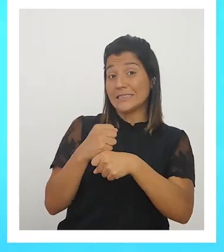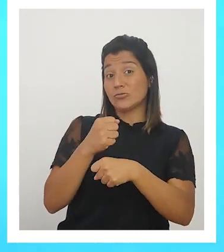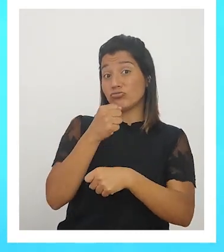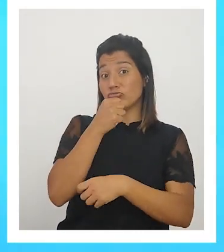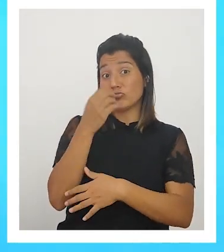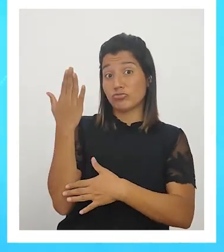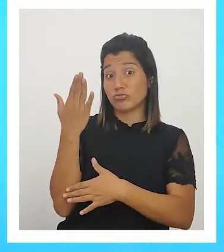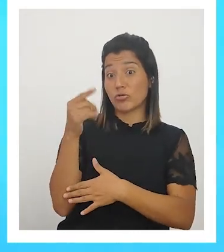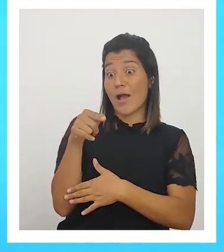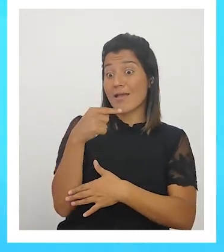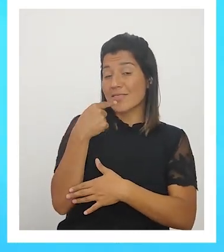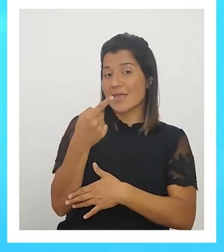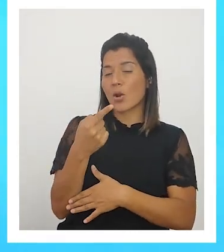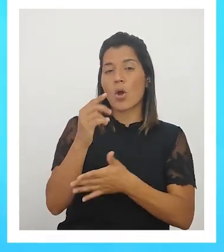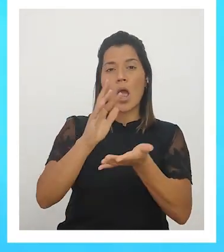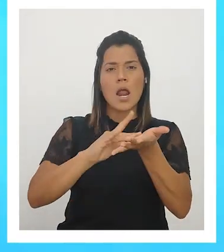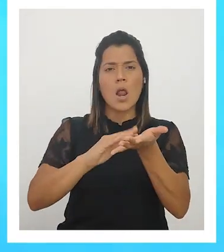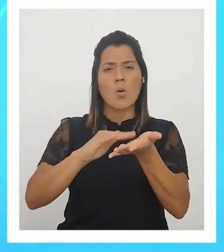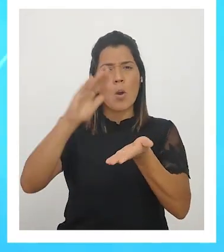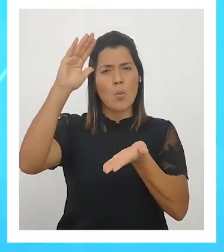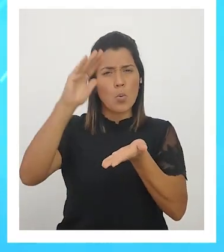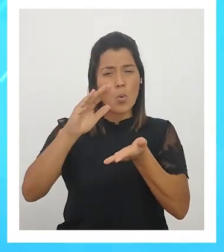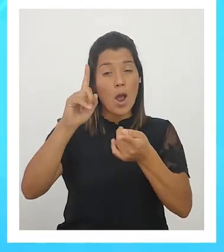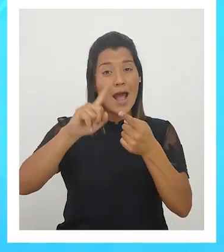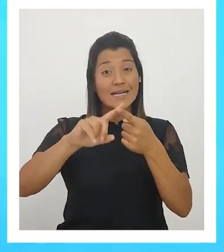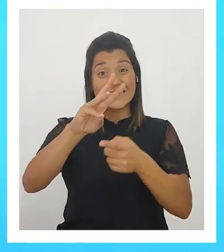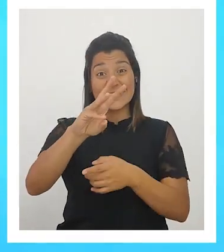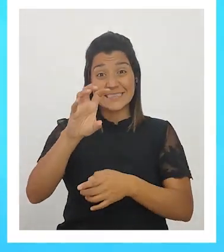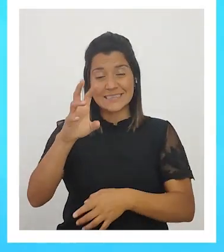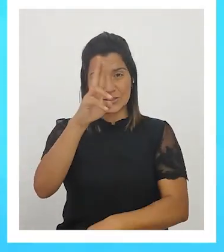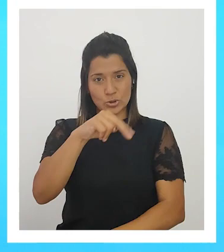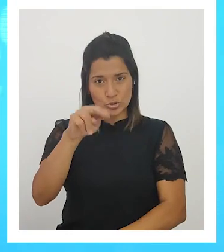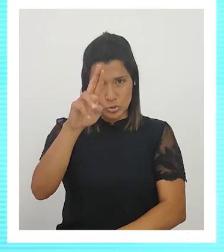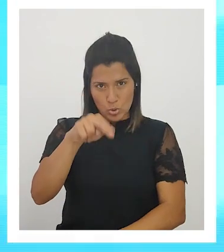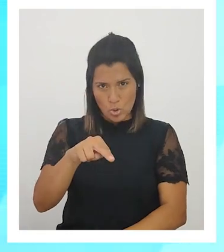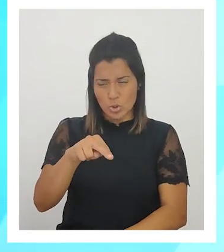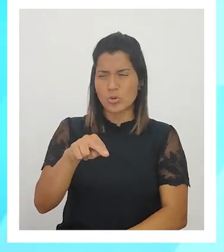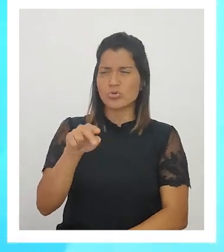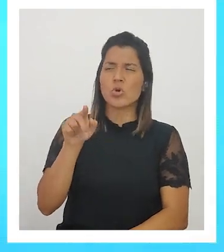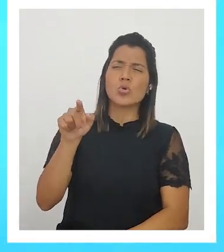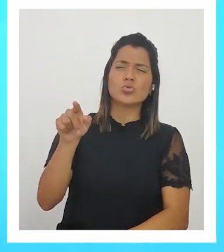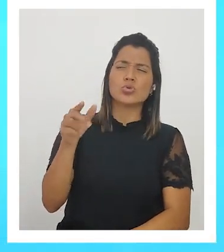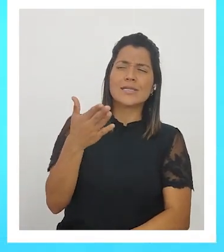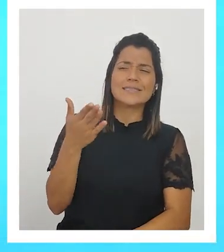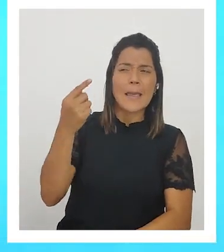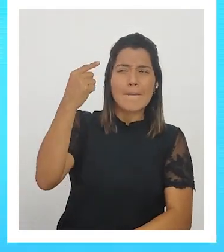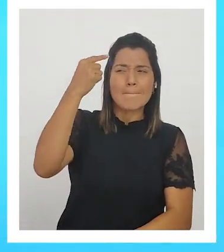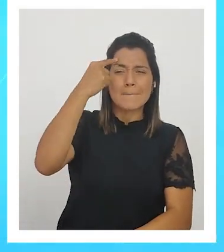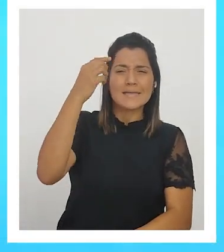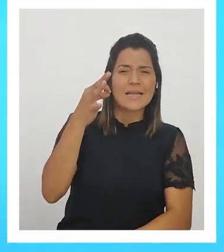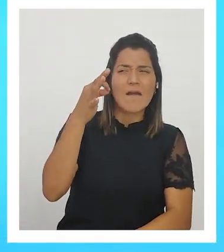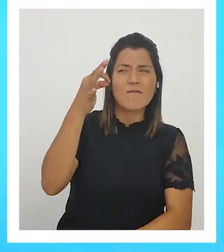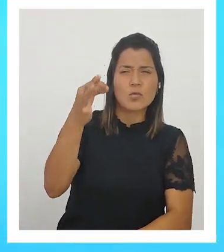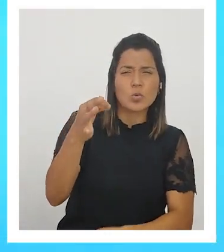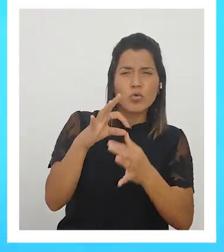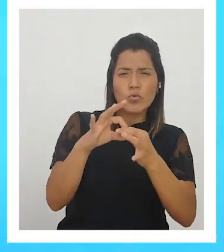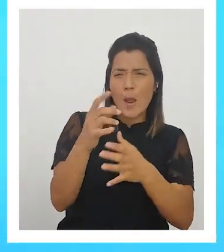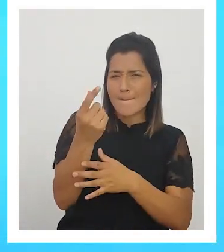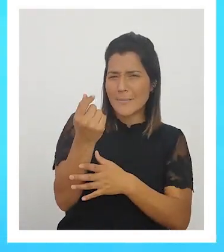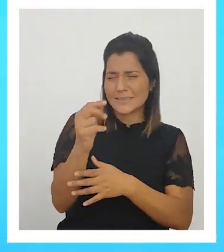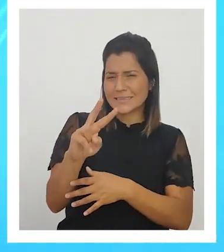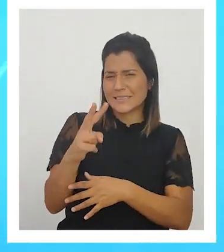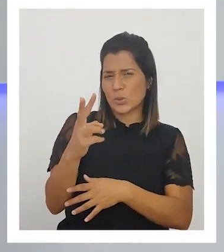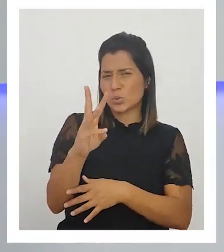se mencionaba que el arroz había bajado incluso hasta 600 colones. ¿Cuáles las proyecciones que se pueden hacer para este segundo semestre del año?